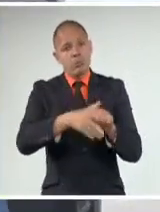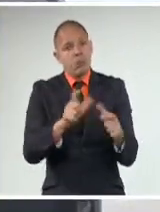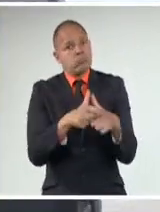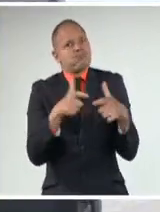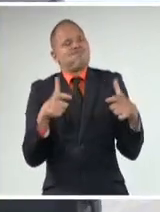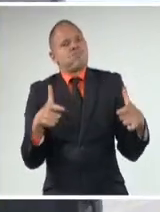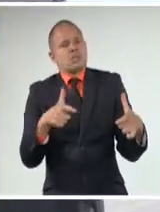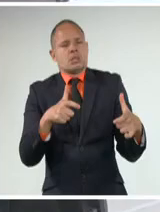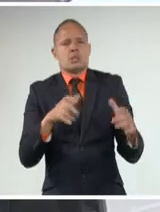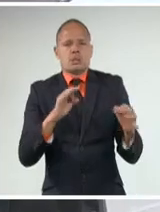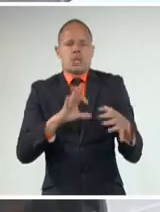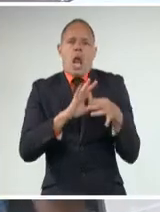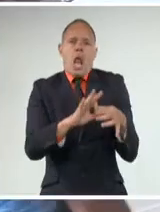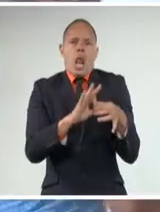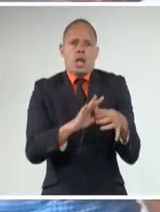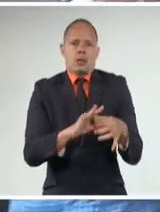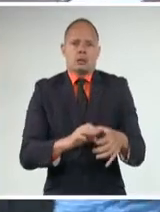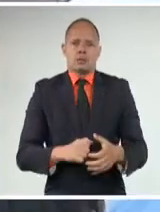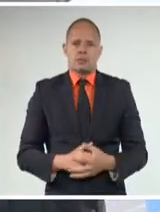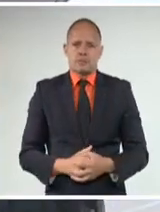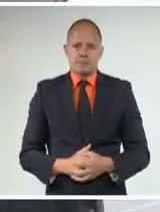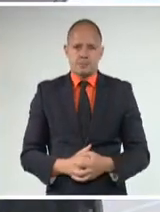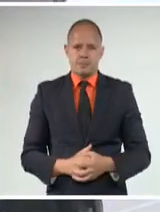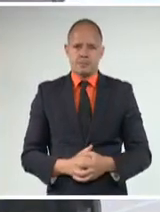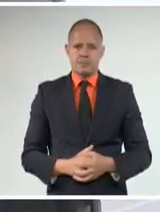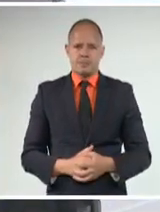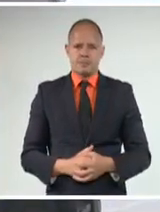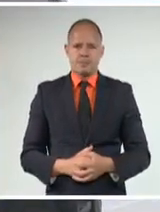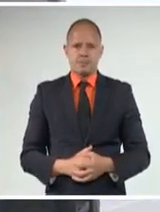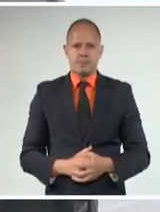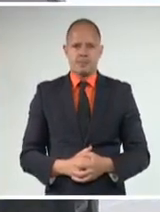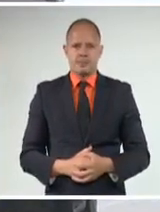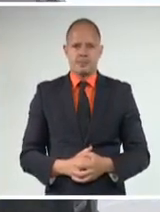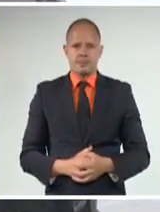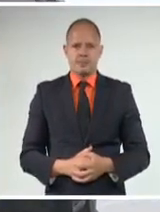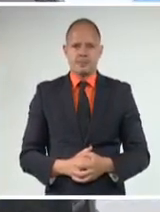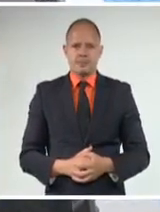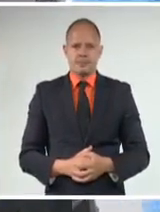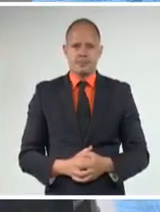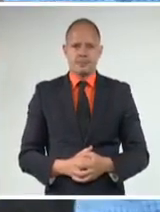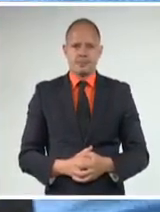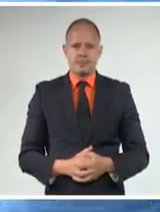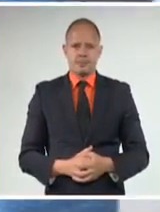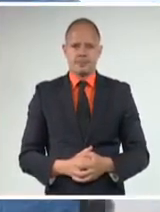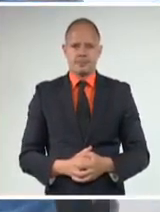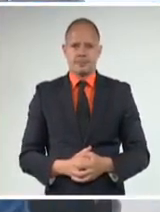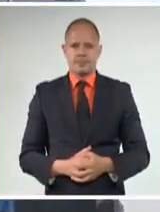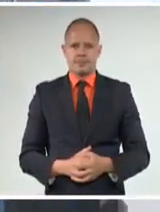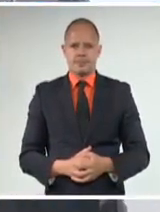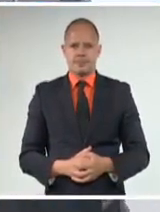epidemiológica. Desde Santiago de Cuba, Bárbara de Astro Bajo, Sistema Informativo de la Televisión Cubana.